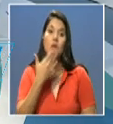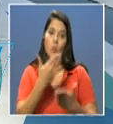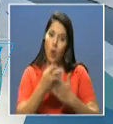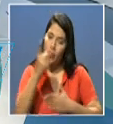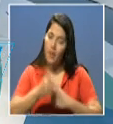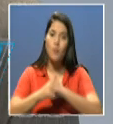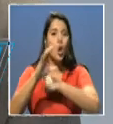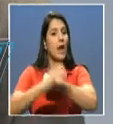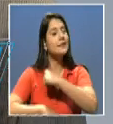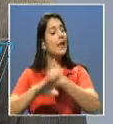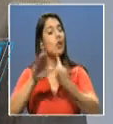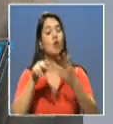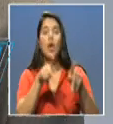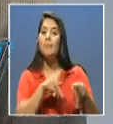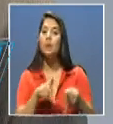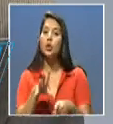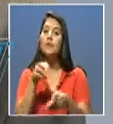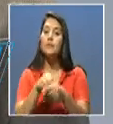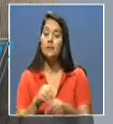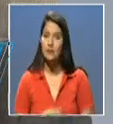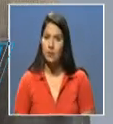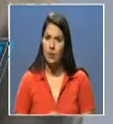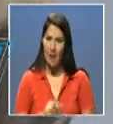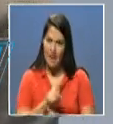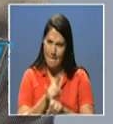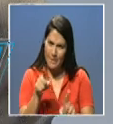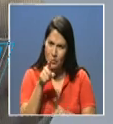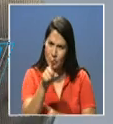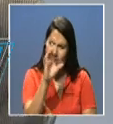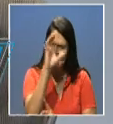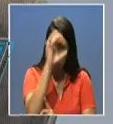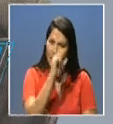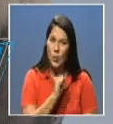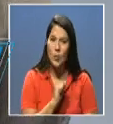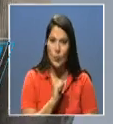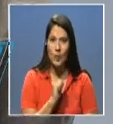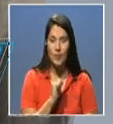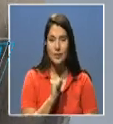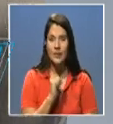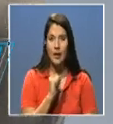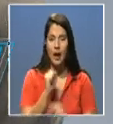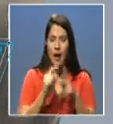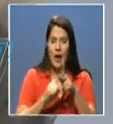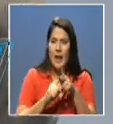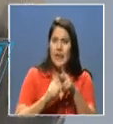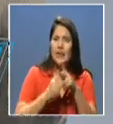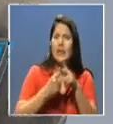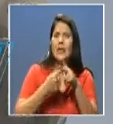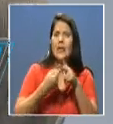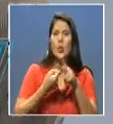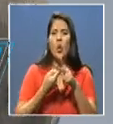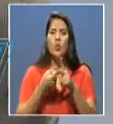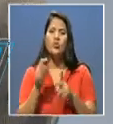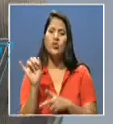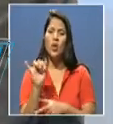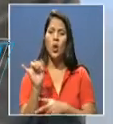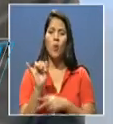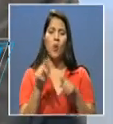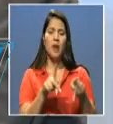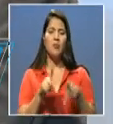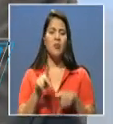que castigar a todos los que había que castigar. Pero usted nota que al principio hay una subestimación